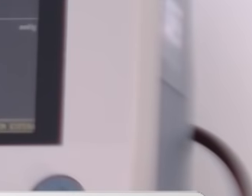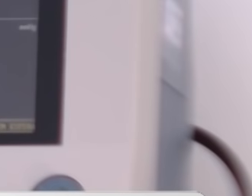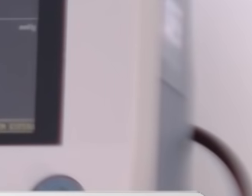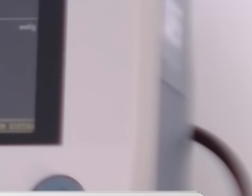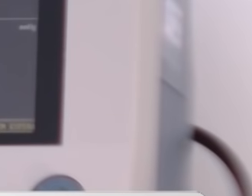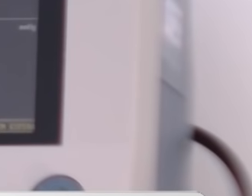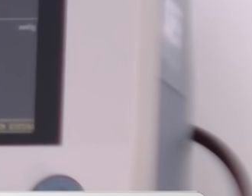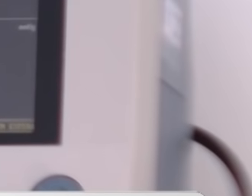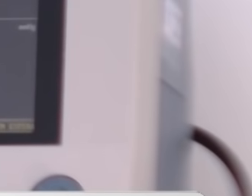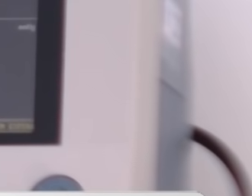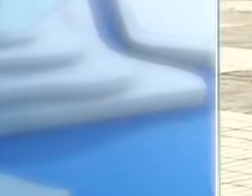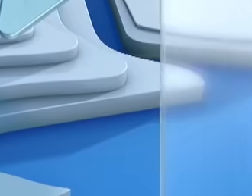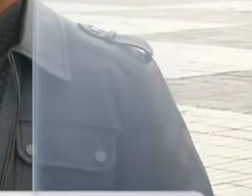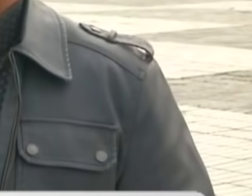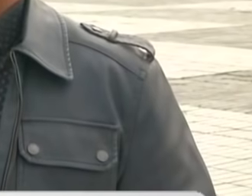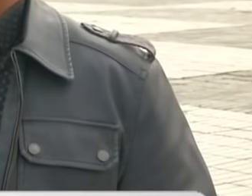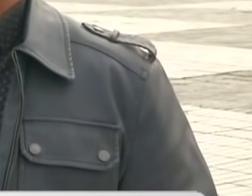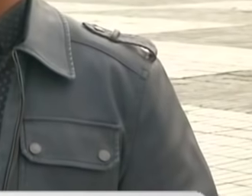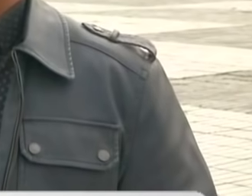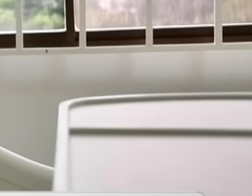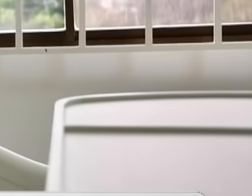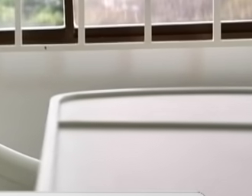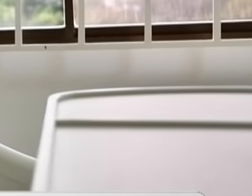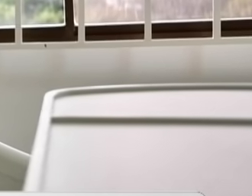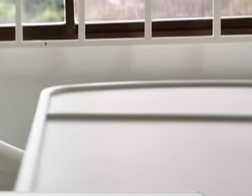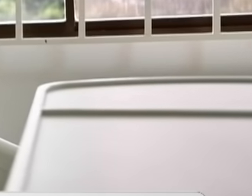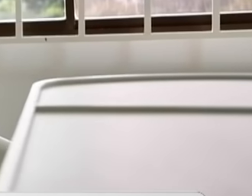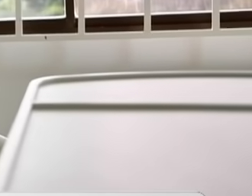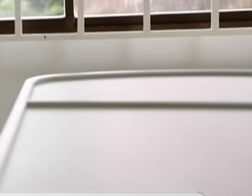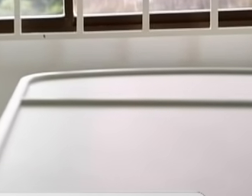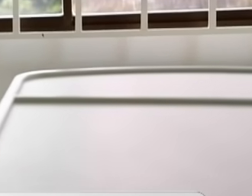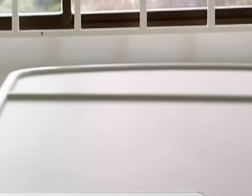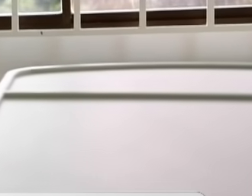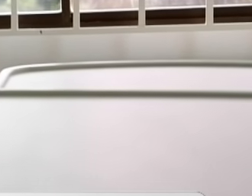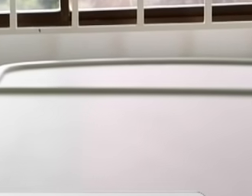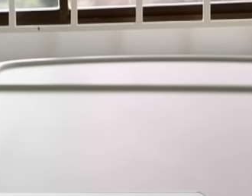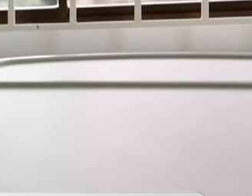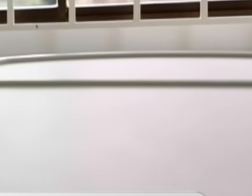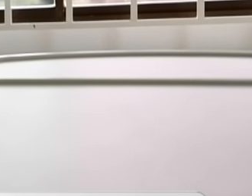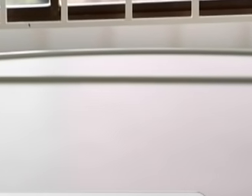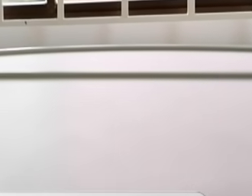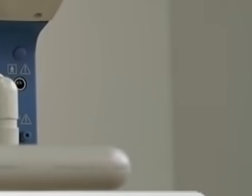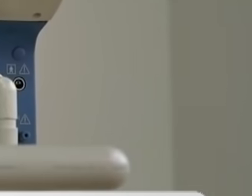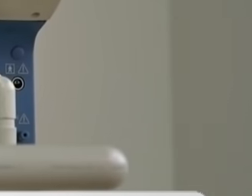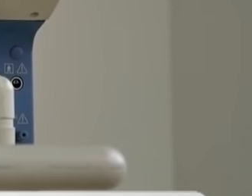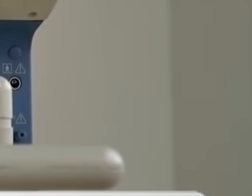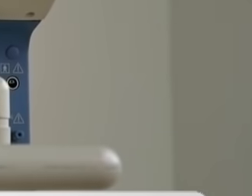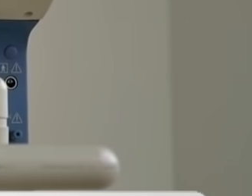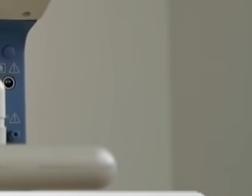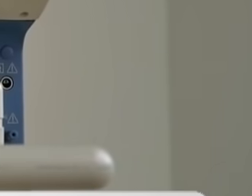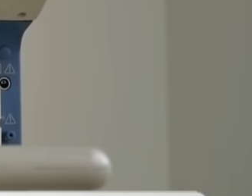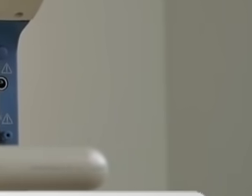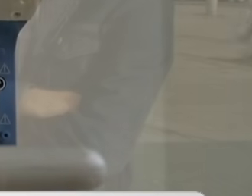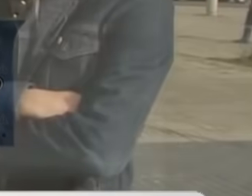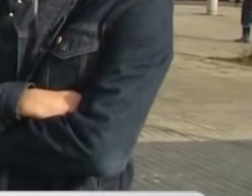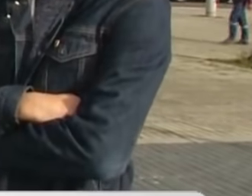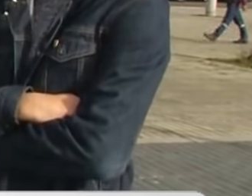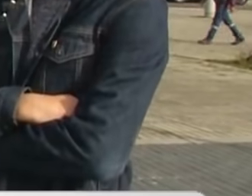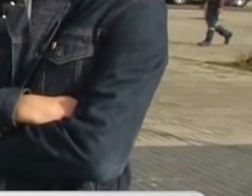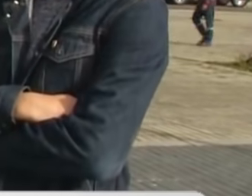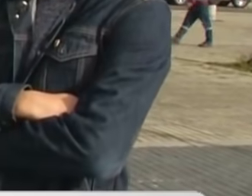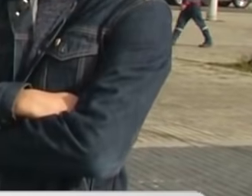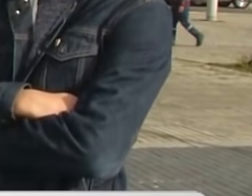camas disponibles. Dramática denuncia. Adjudican UCI a pacientes después de